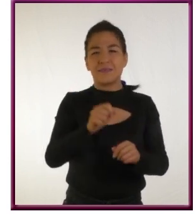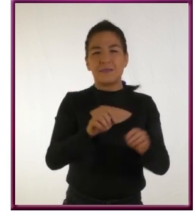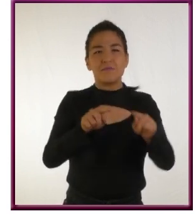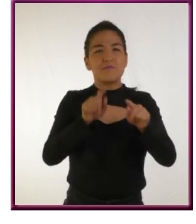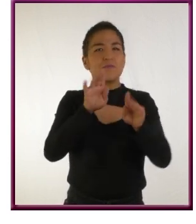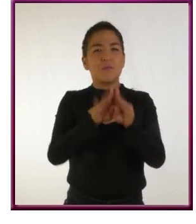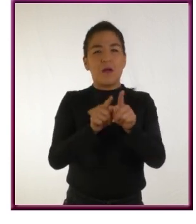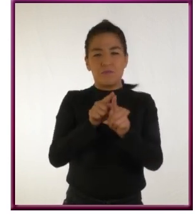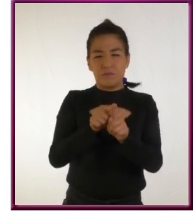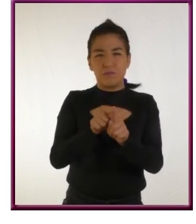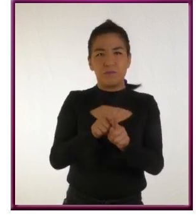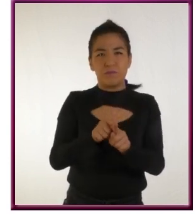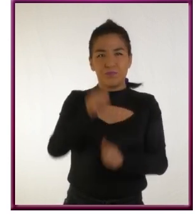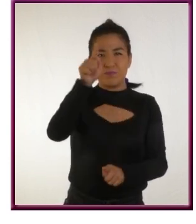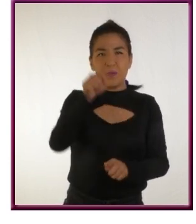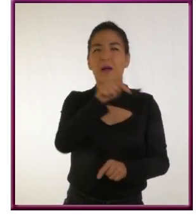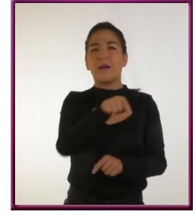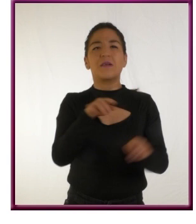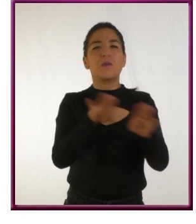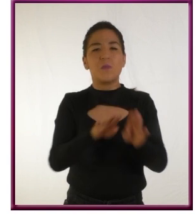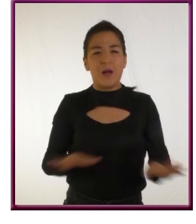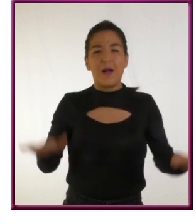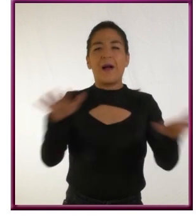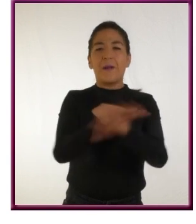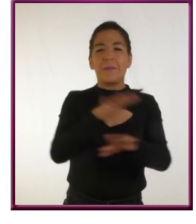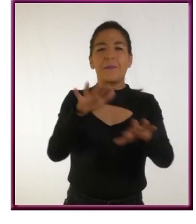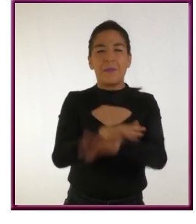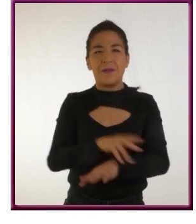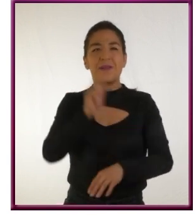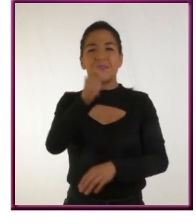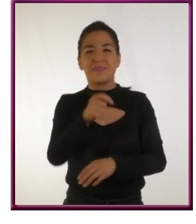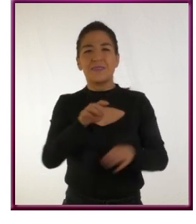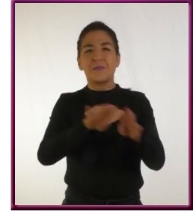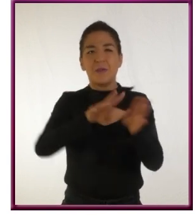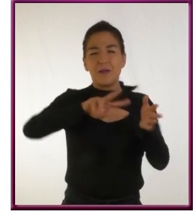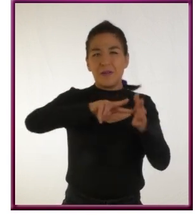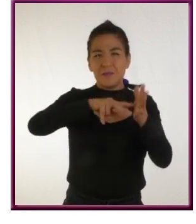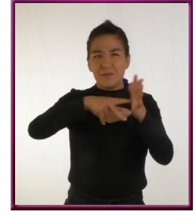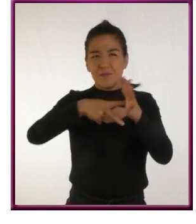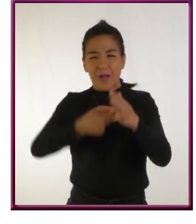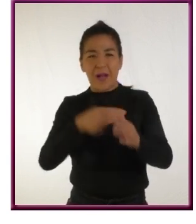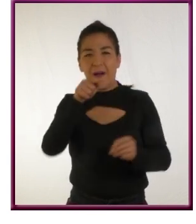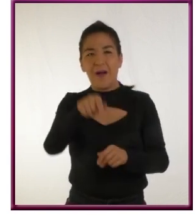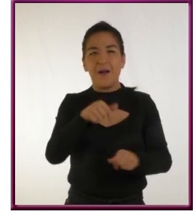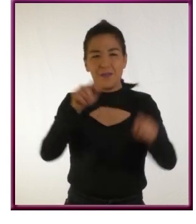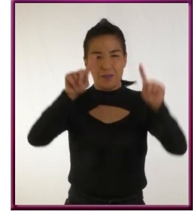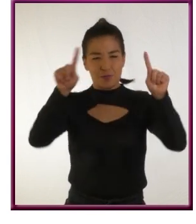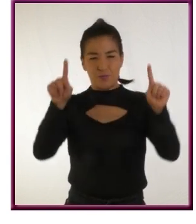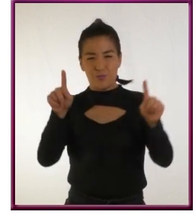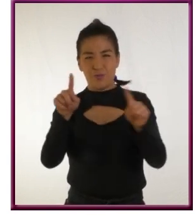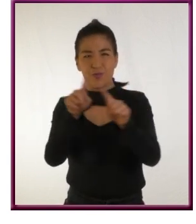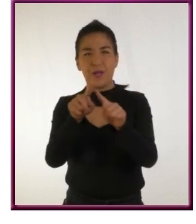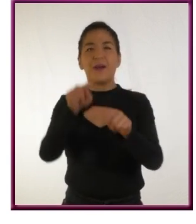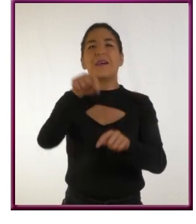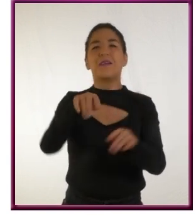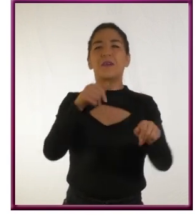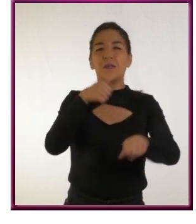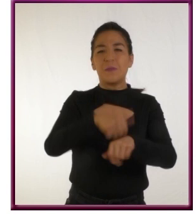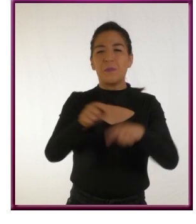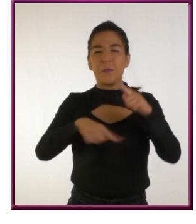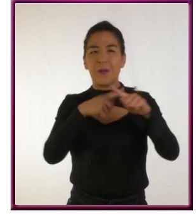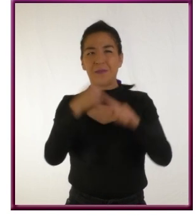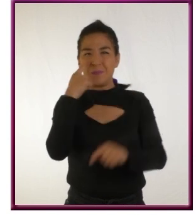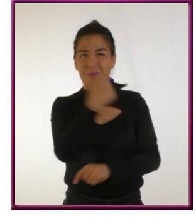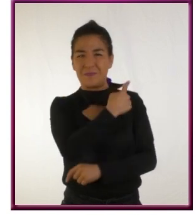eje vertical. Y entonces uno hace dos transformaciones seguidas y va encontrando los resultados. Y entonces pues sale una